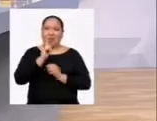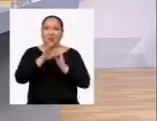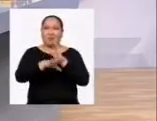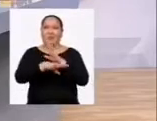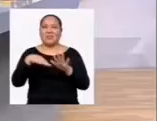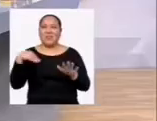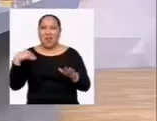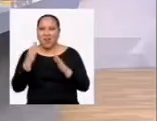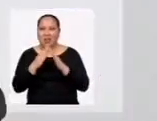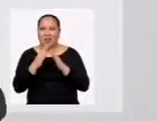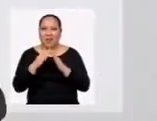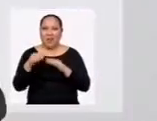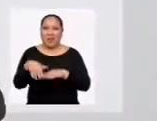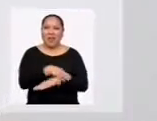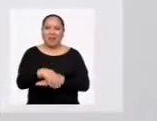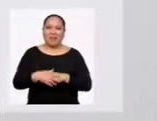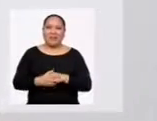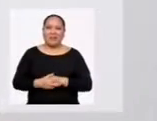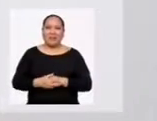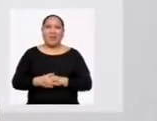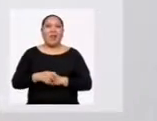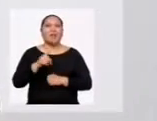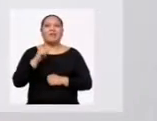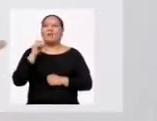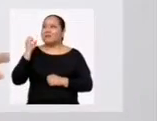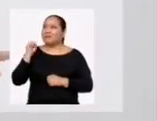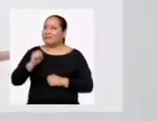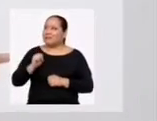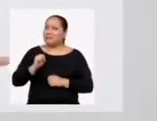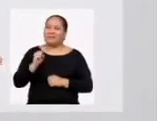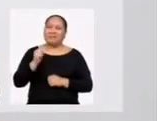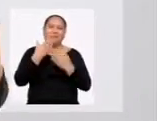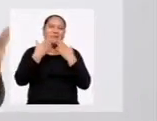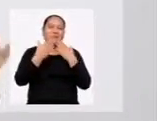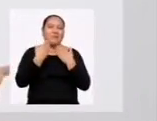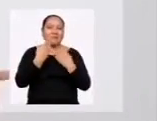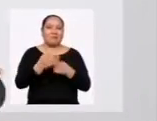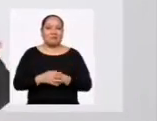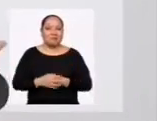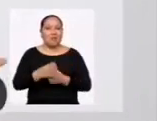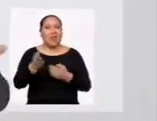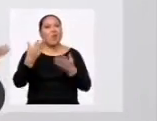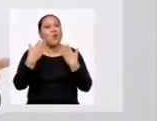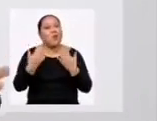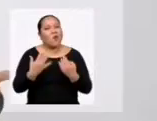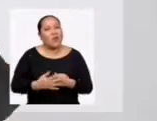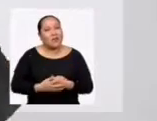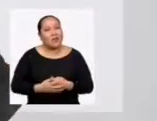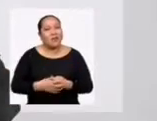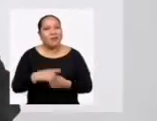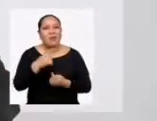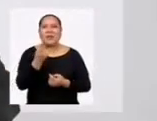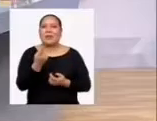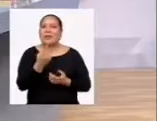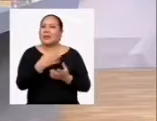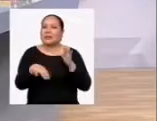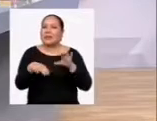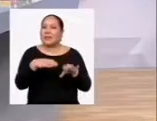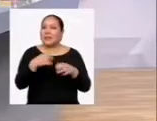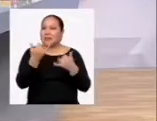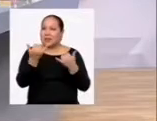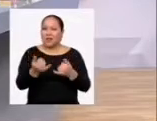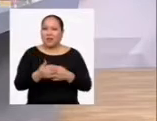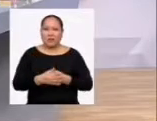a tiempo entonces. Exacto. Y cuéntame, ¿en qué reto estás trabajando ahora?